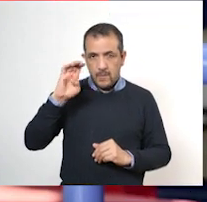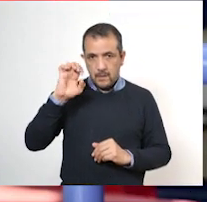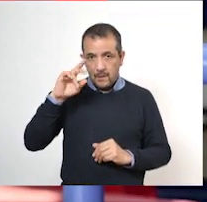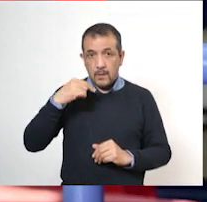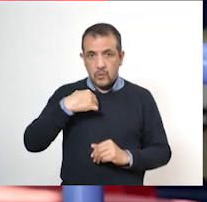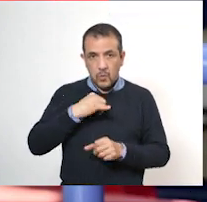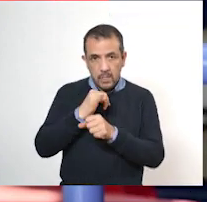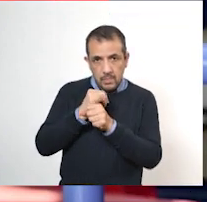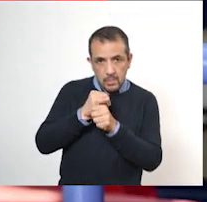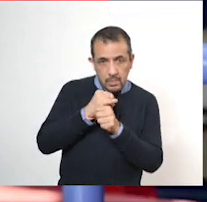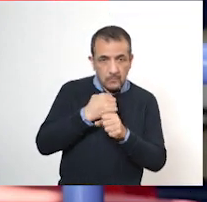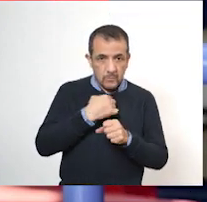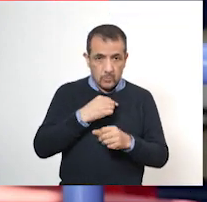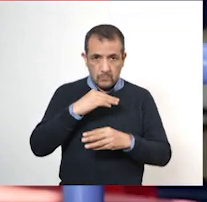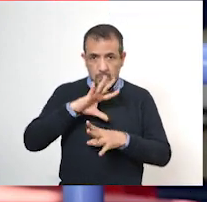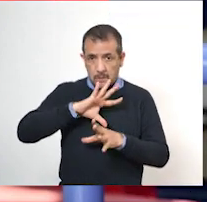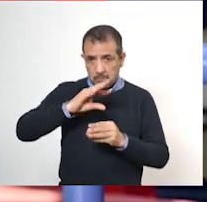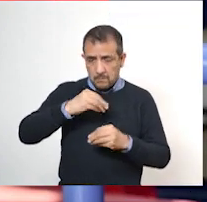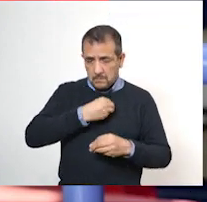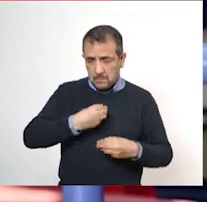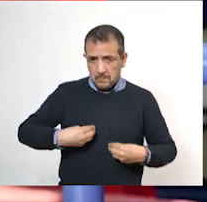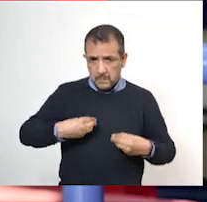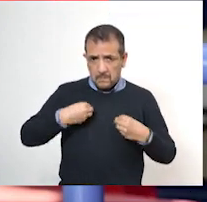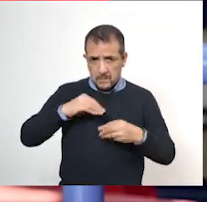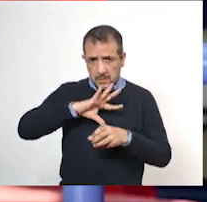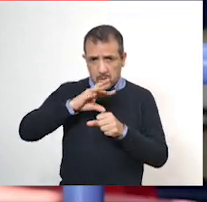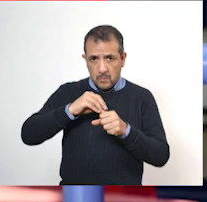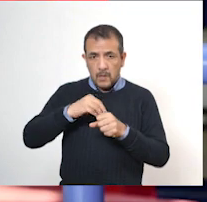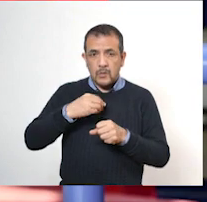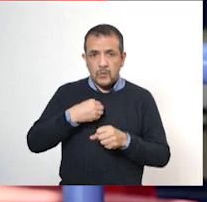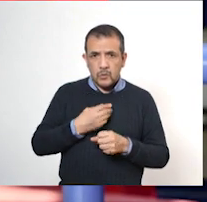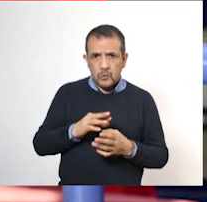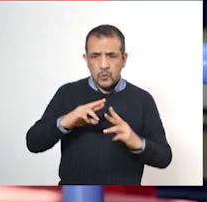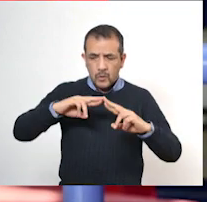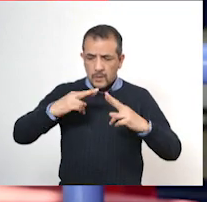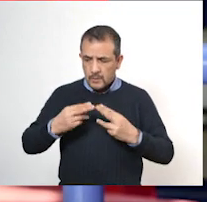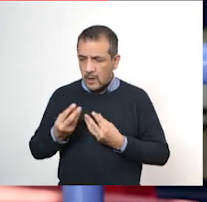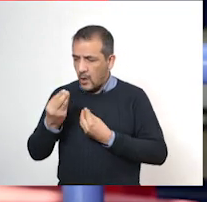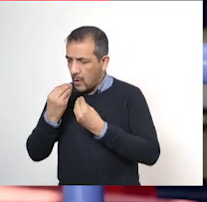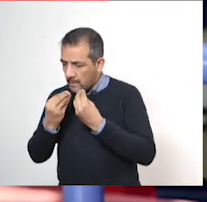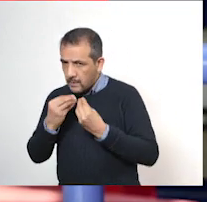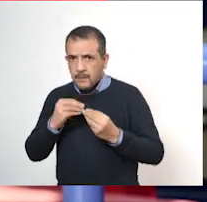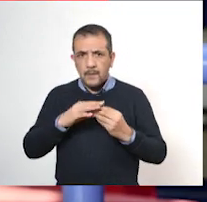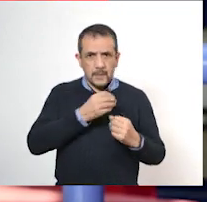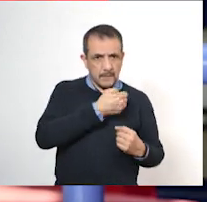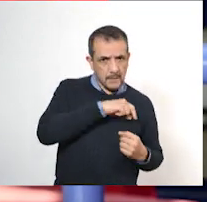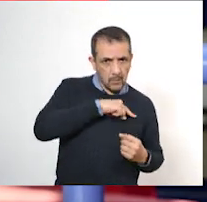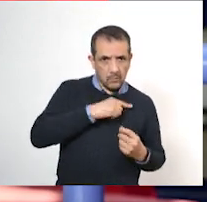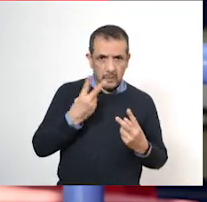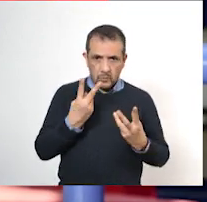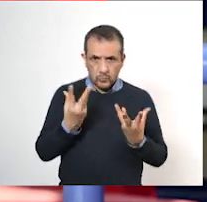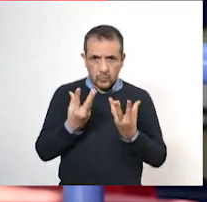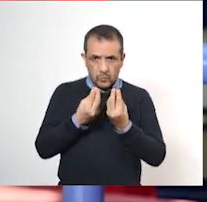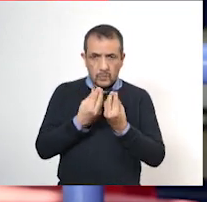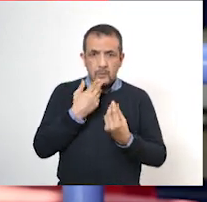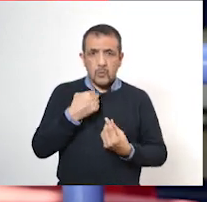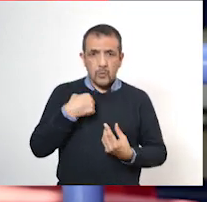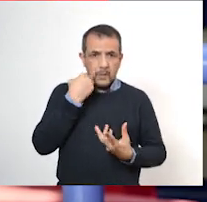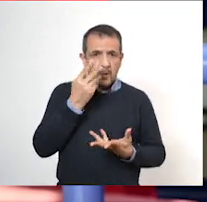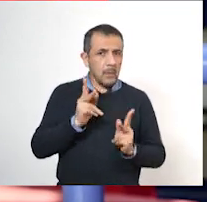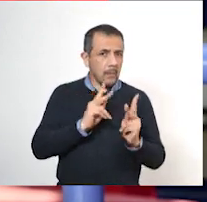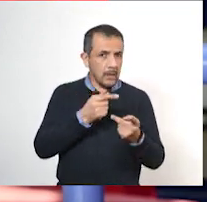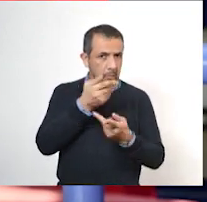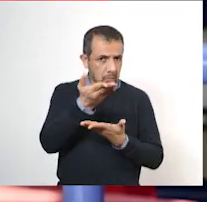y soy investigador. Llevo toda mi vida estudiando la relación entre la salud y la alimentación. Y el día de hoy quiero